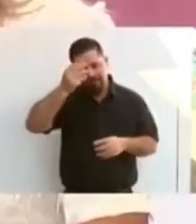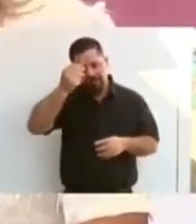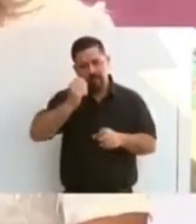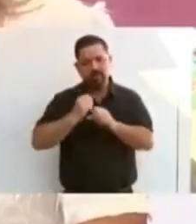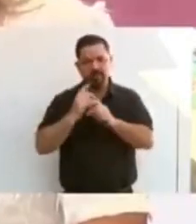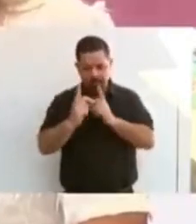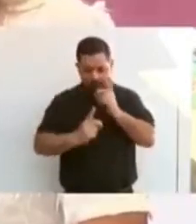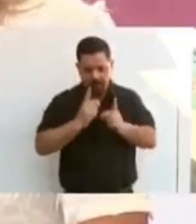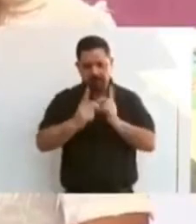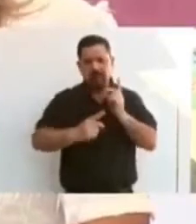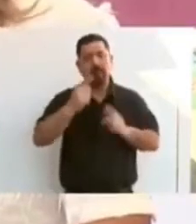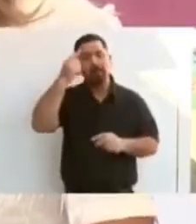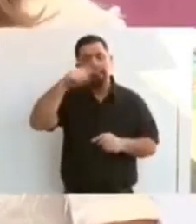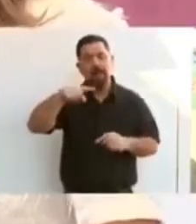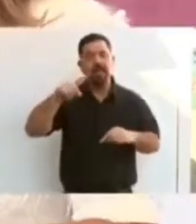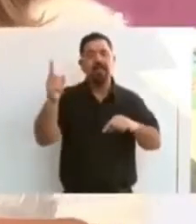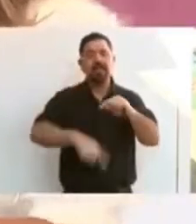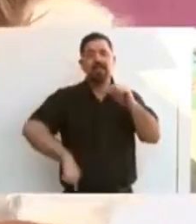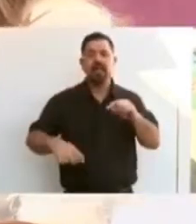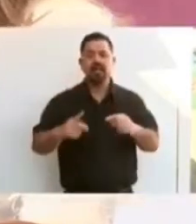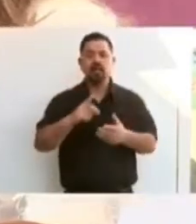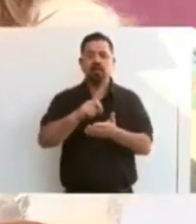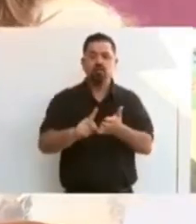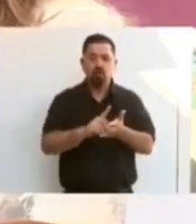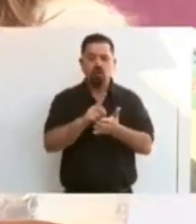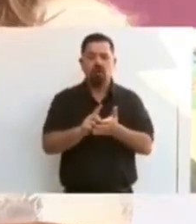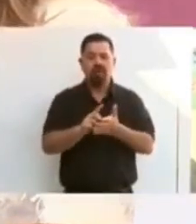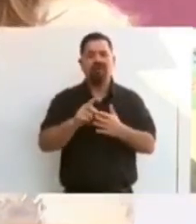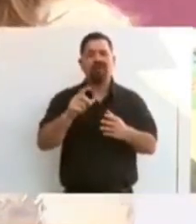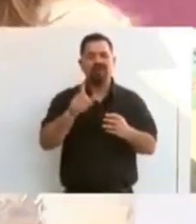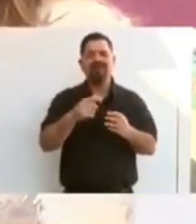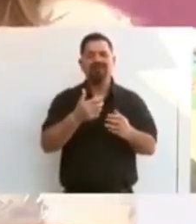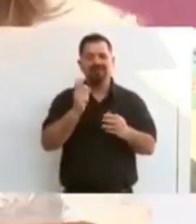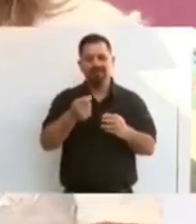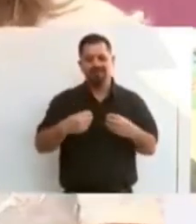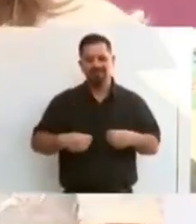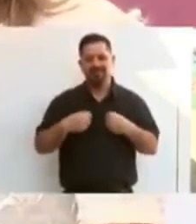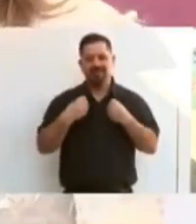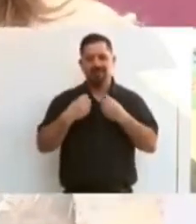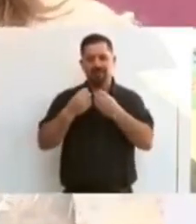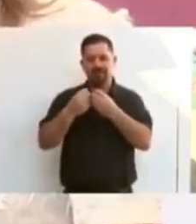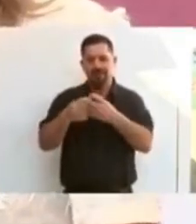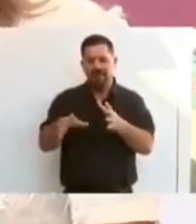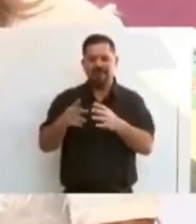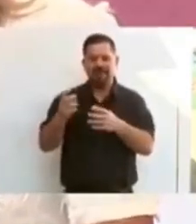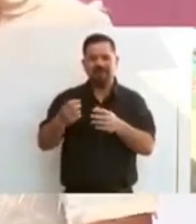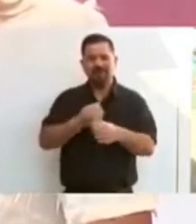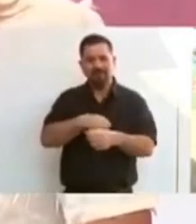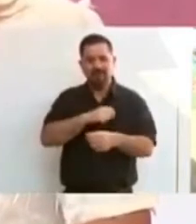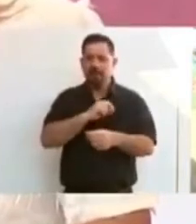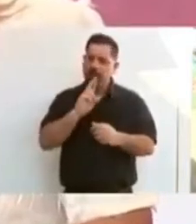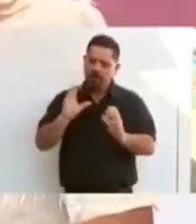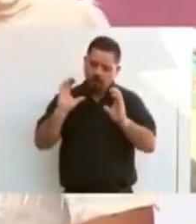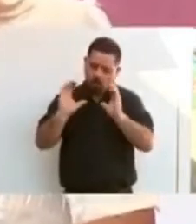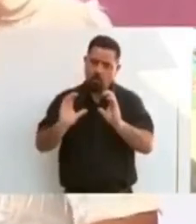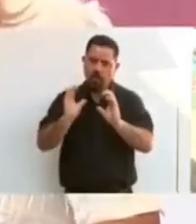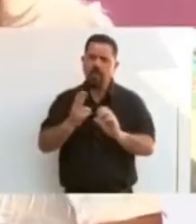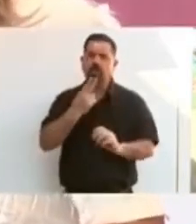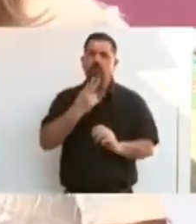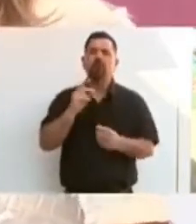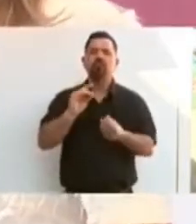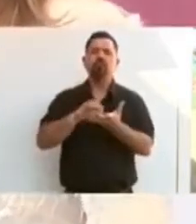aquello que los también los aleja de su vida y de su vida sana, como debe de ser. Muchas gracias,